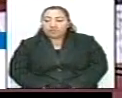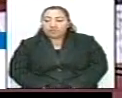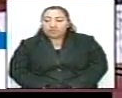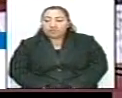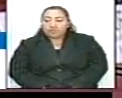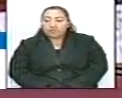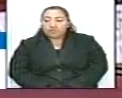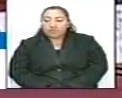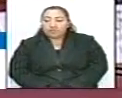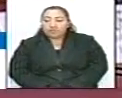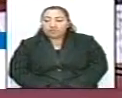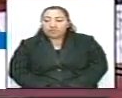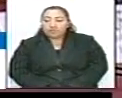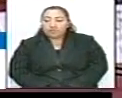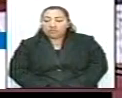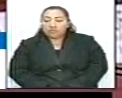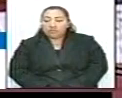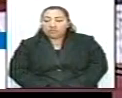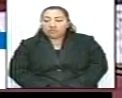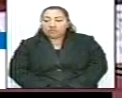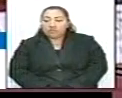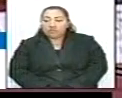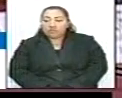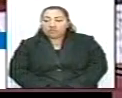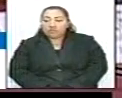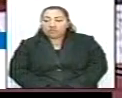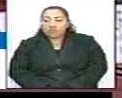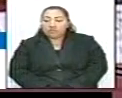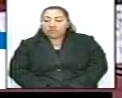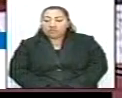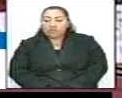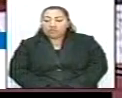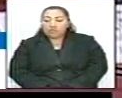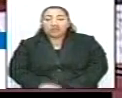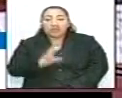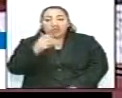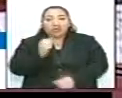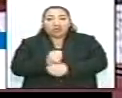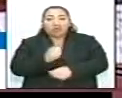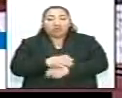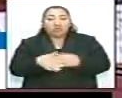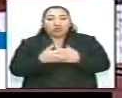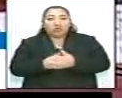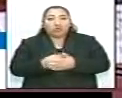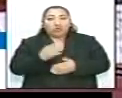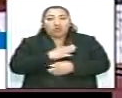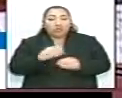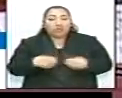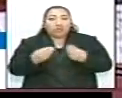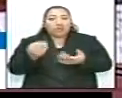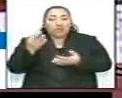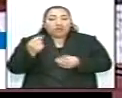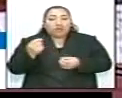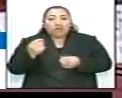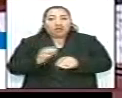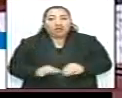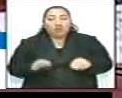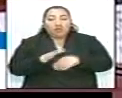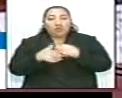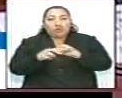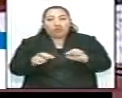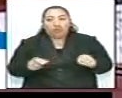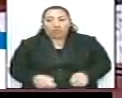no estamos logrando las metas y propuestas que el gobierno central dio como esperanza y expectativa a la